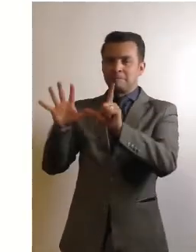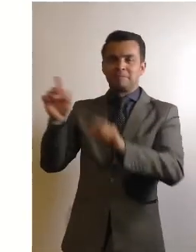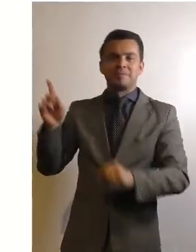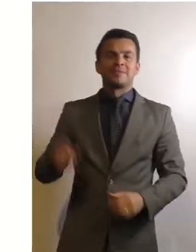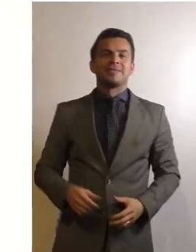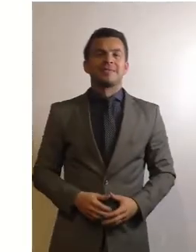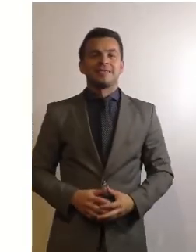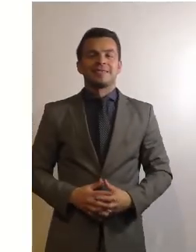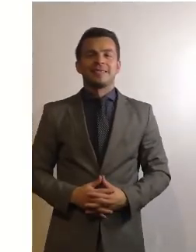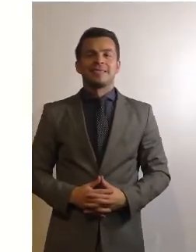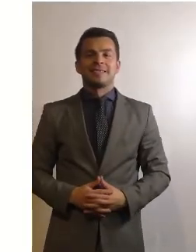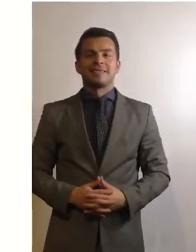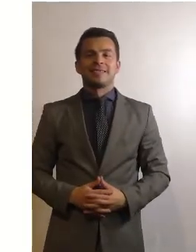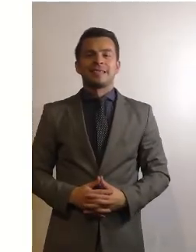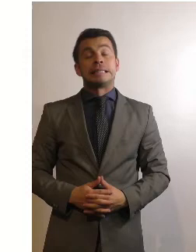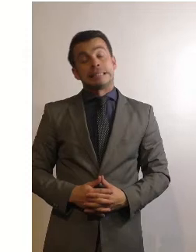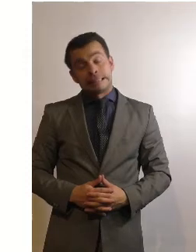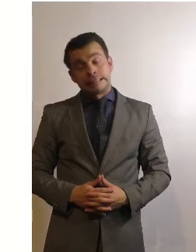nuestro QR.